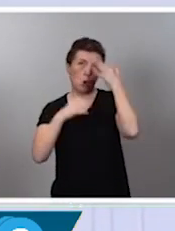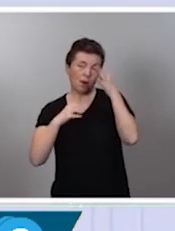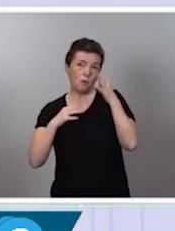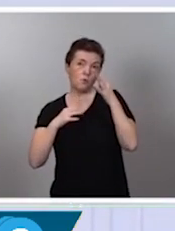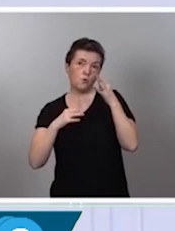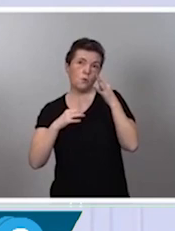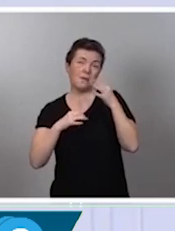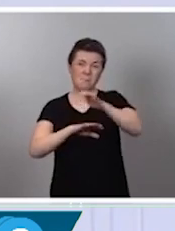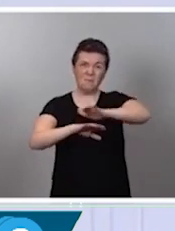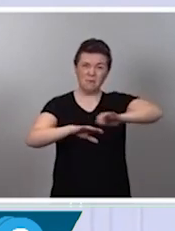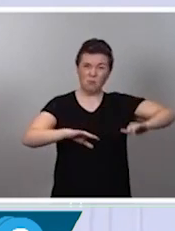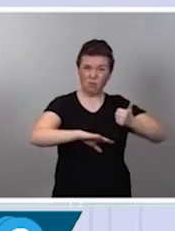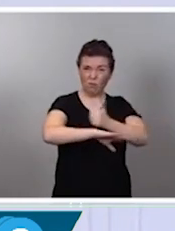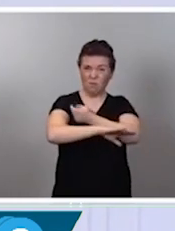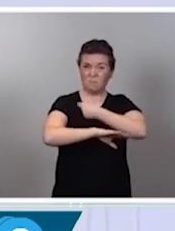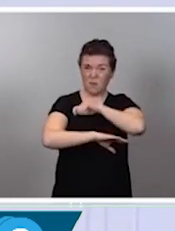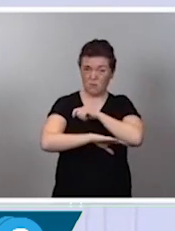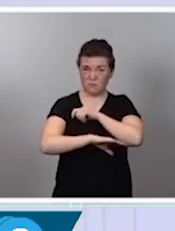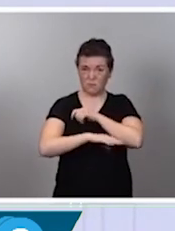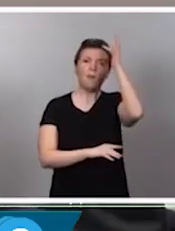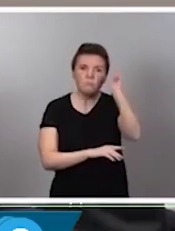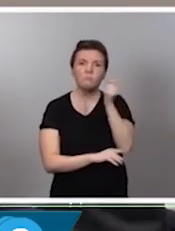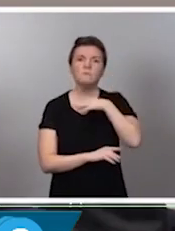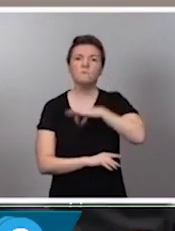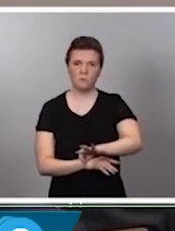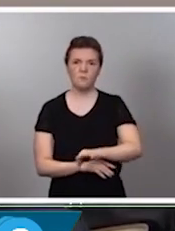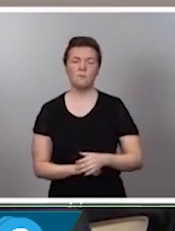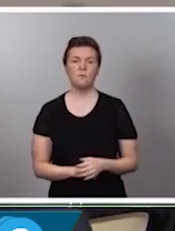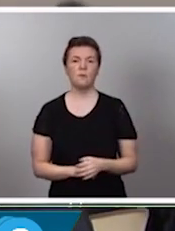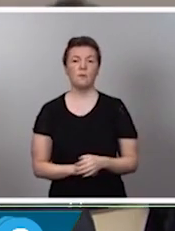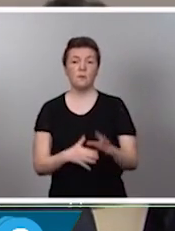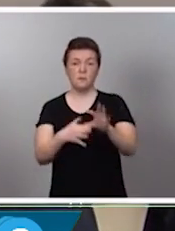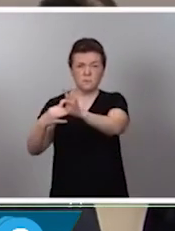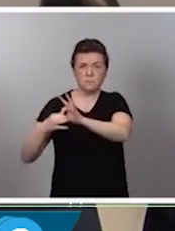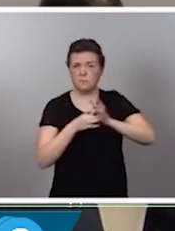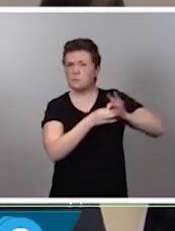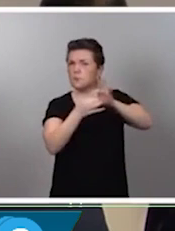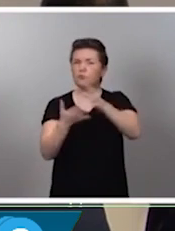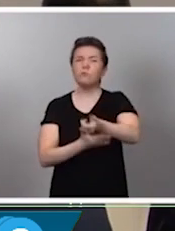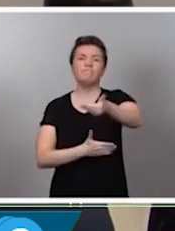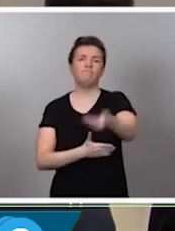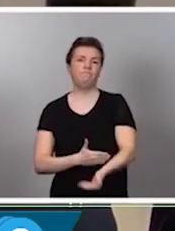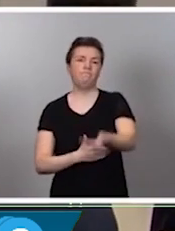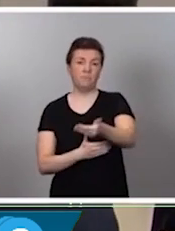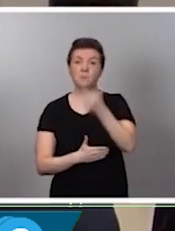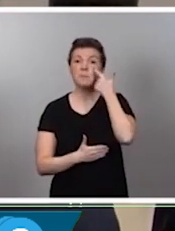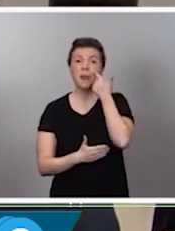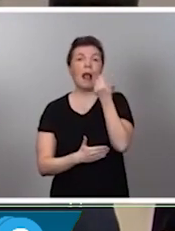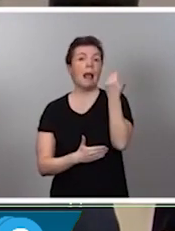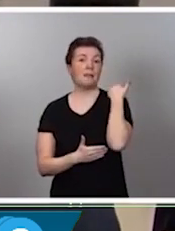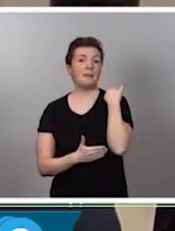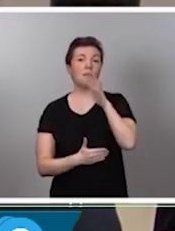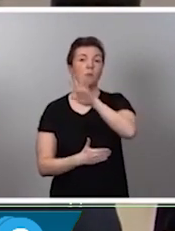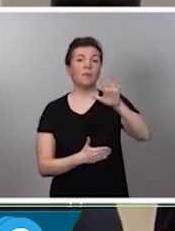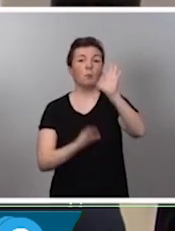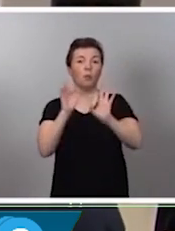un efecto rebote completamente normal que se genera por la reapertura y porque el efecto base, la